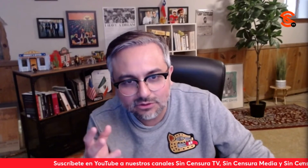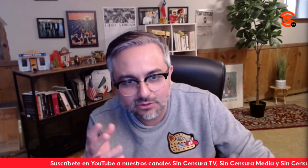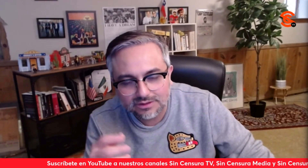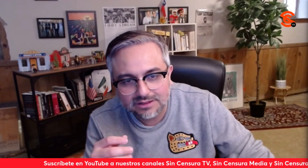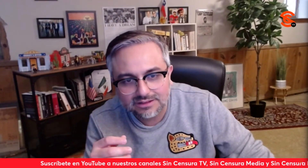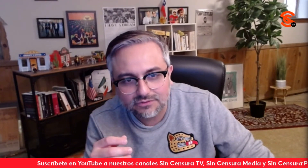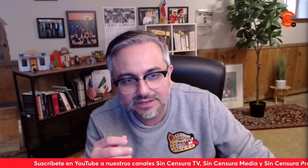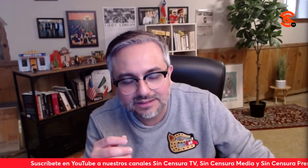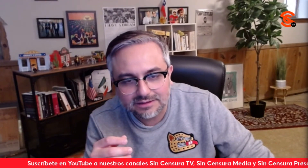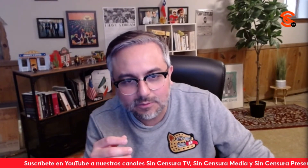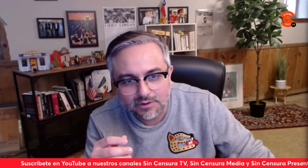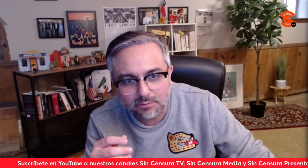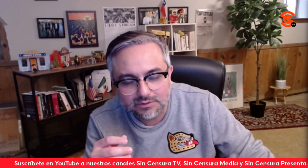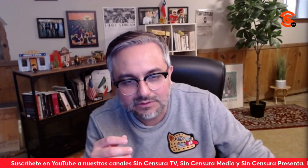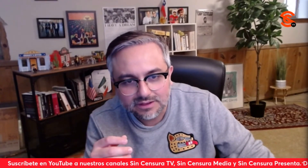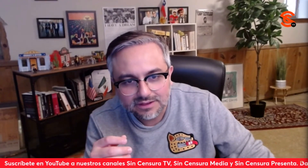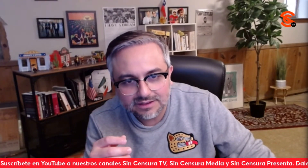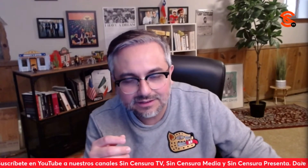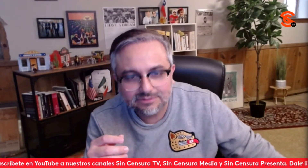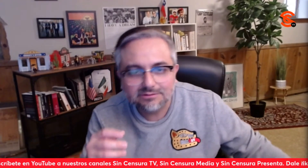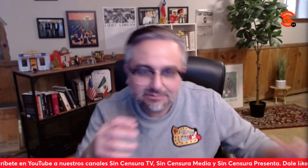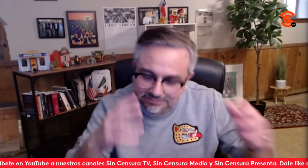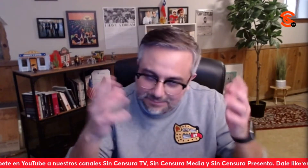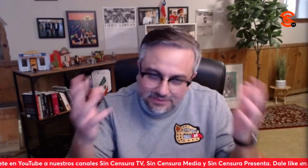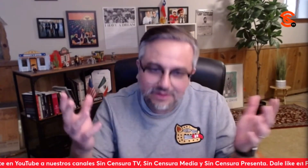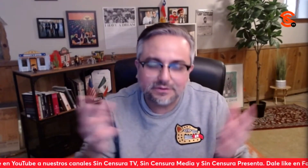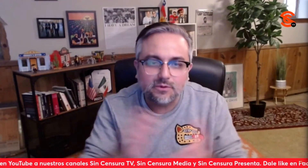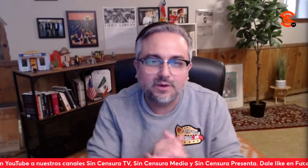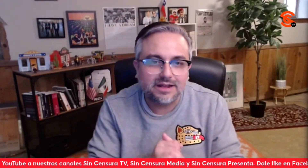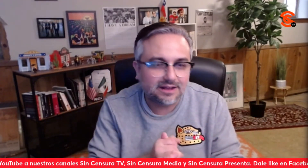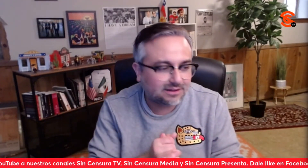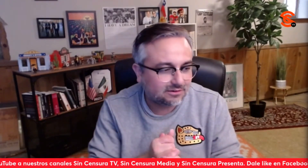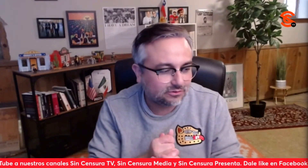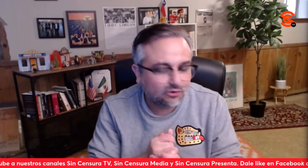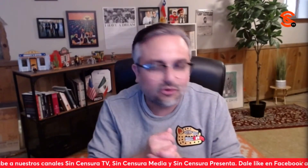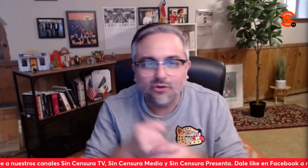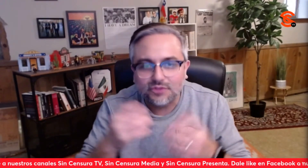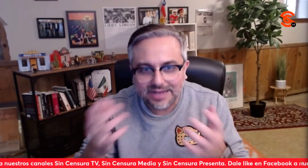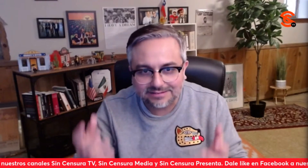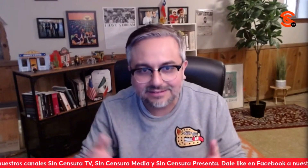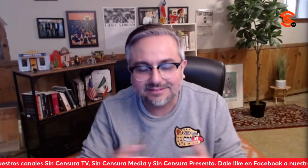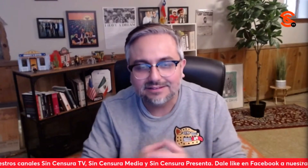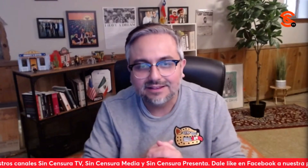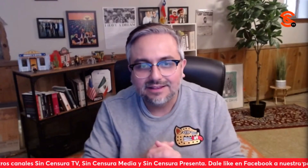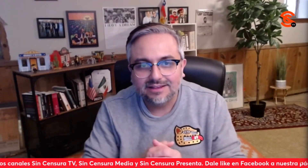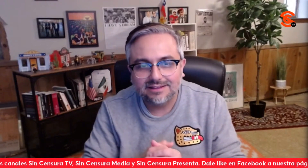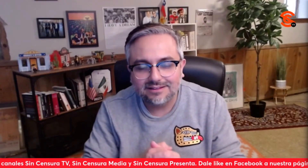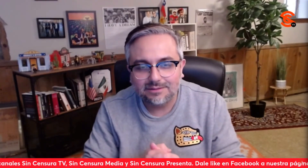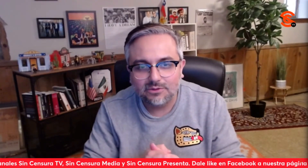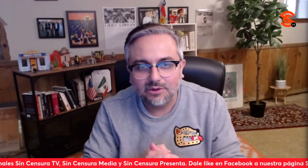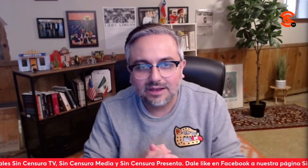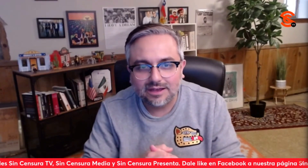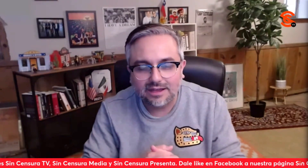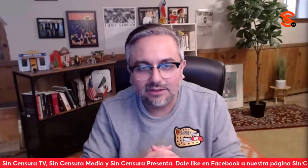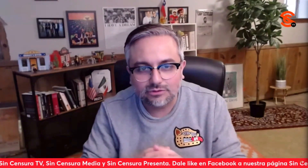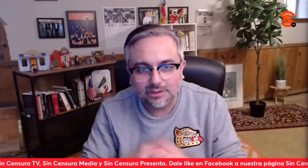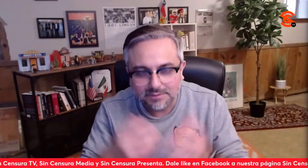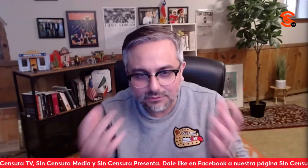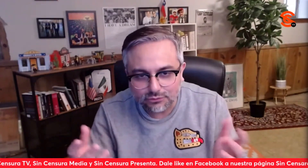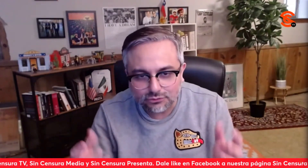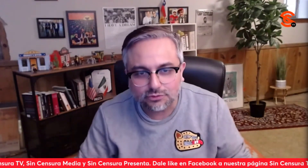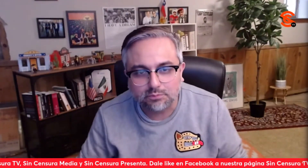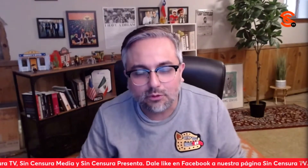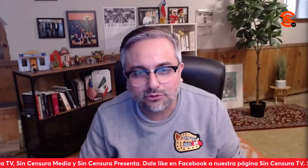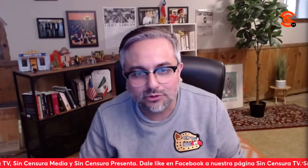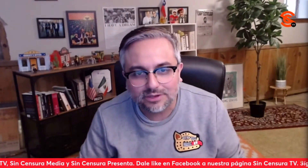Ha sido en definitiva, bueno, pues también una figura con contrastes, debido a su